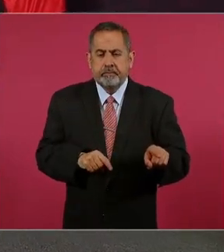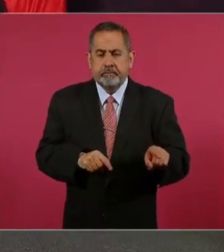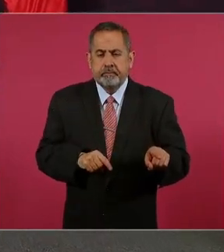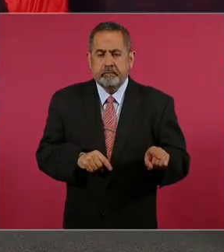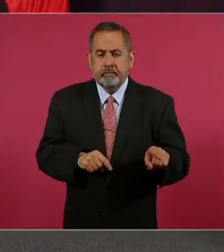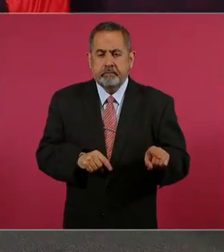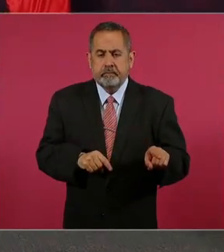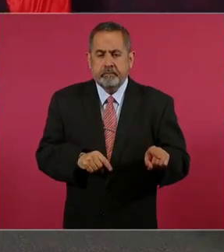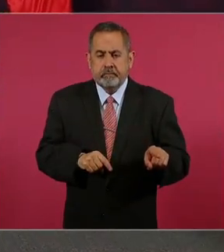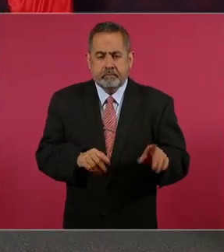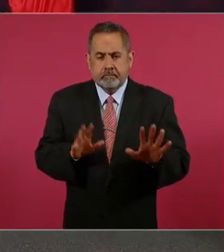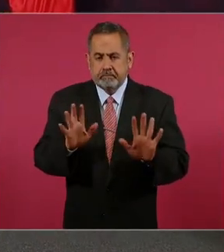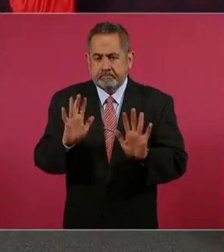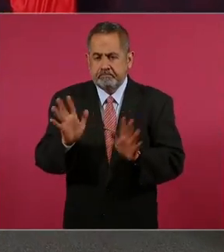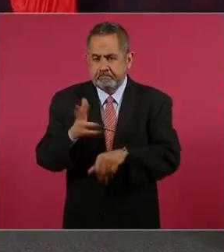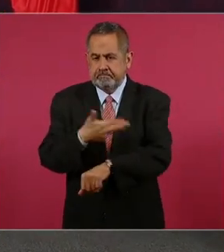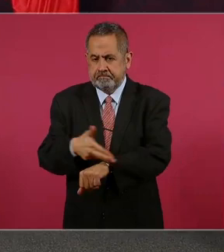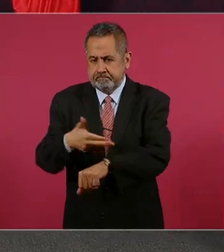ya estamos